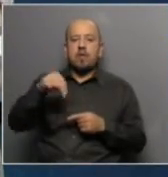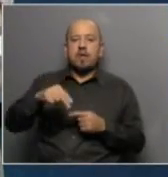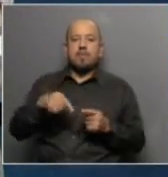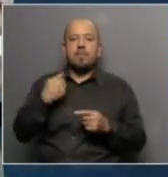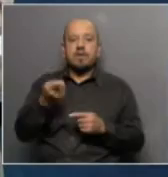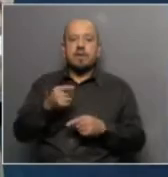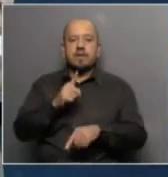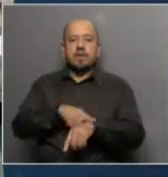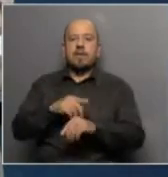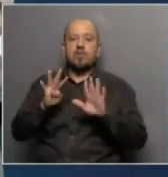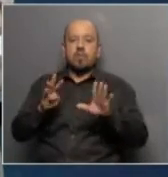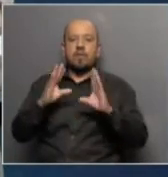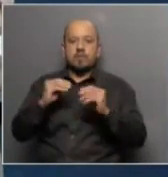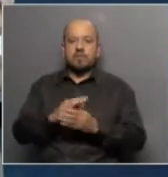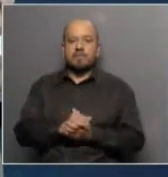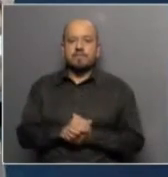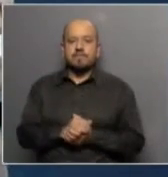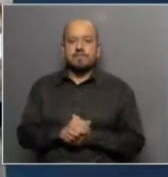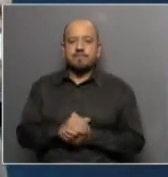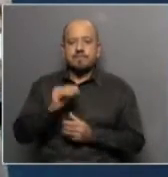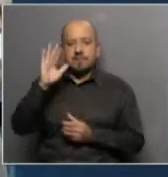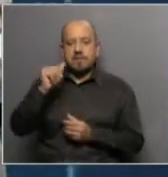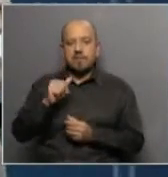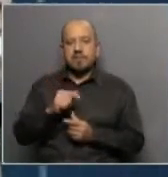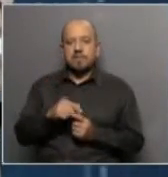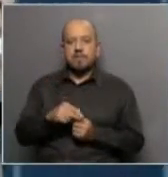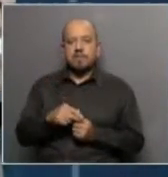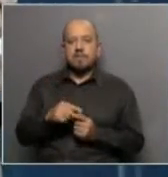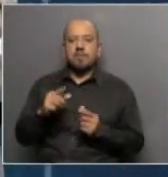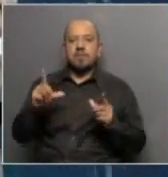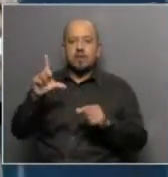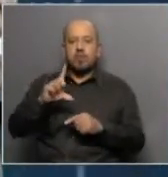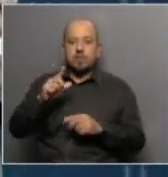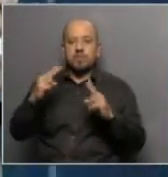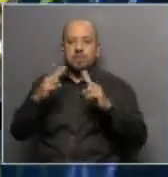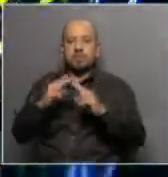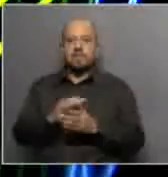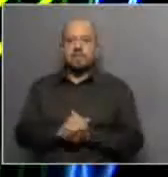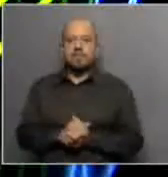se la pierdan a las 9 de la noche en TV Ciudad. Bueno, que pasen muy bien. Hasta mañana y hasta el lunes nosotros.